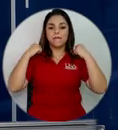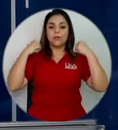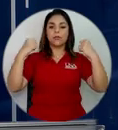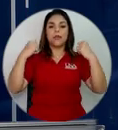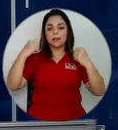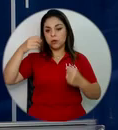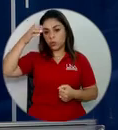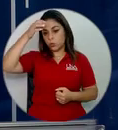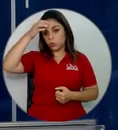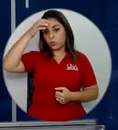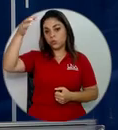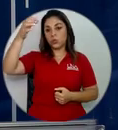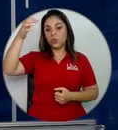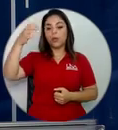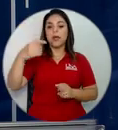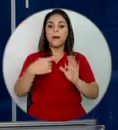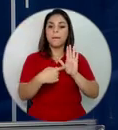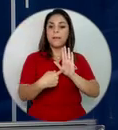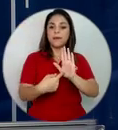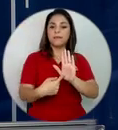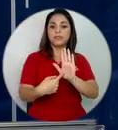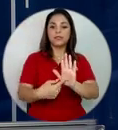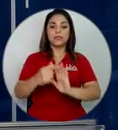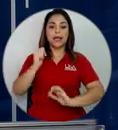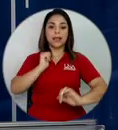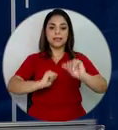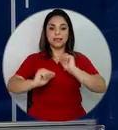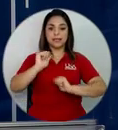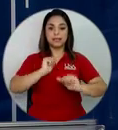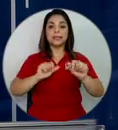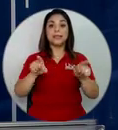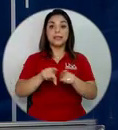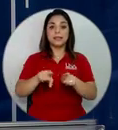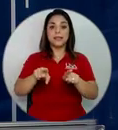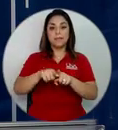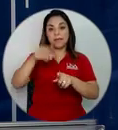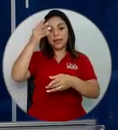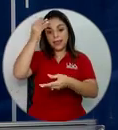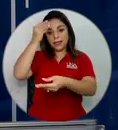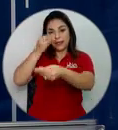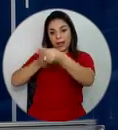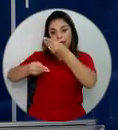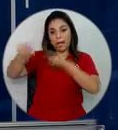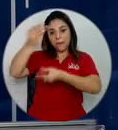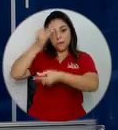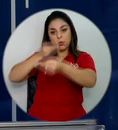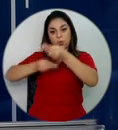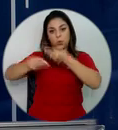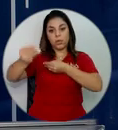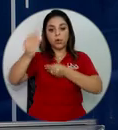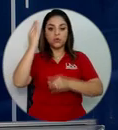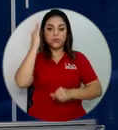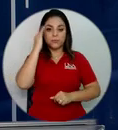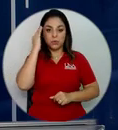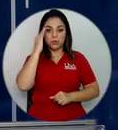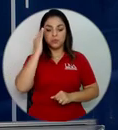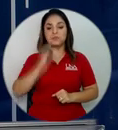que hace que se fortalezca la cultura, las manifestaciones artísticas y sobre todo el intercambio de diferentes